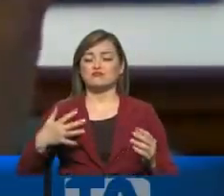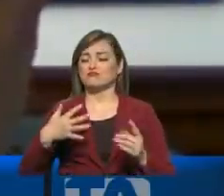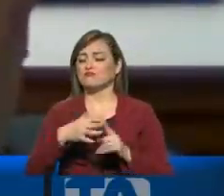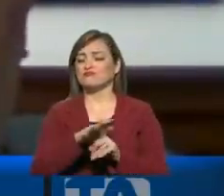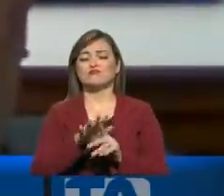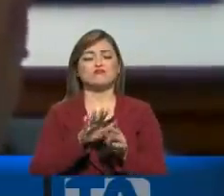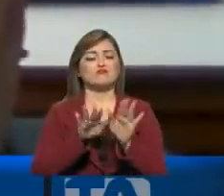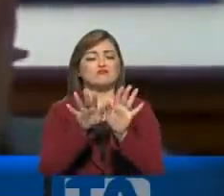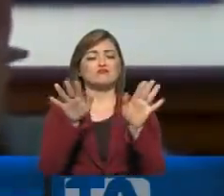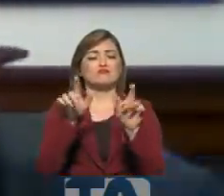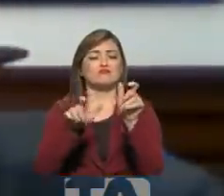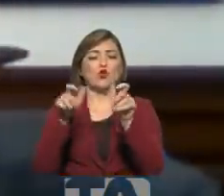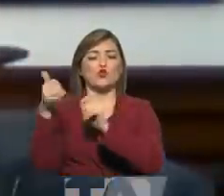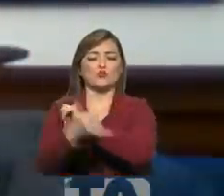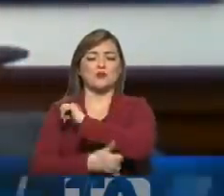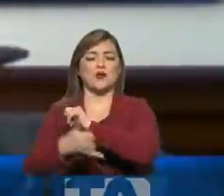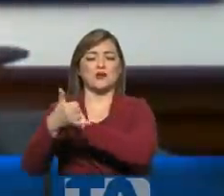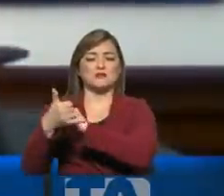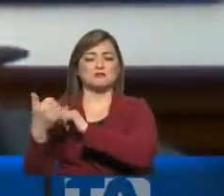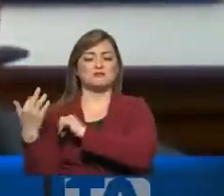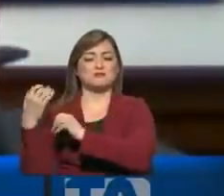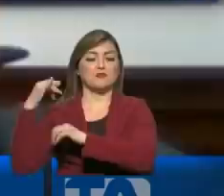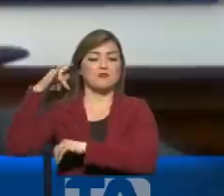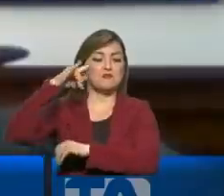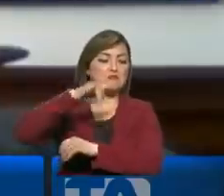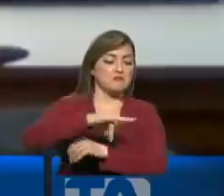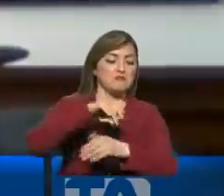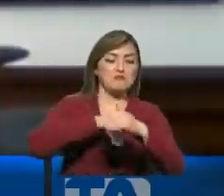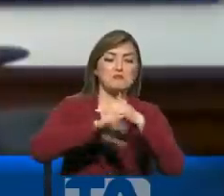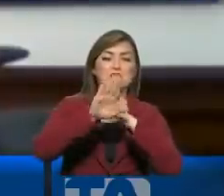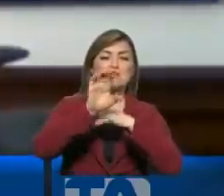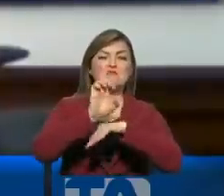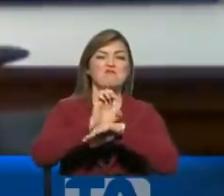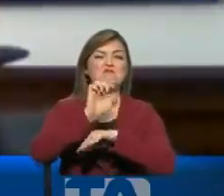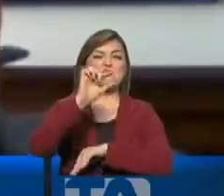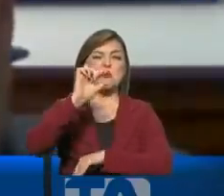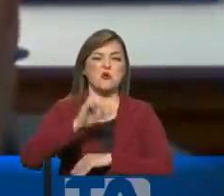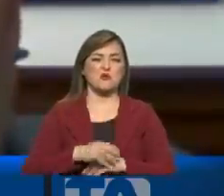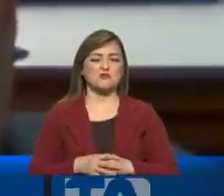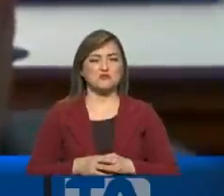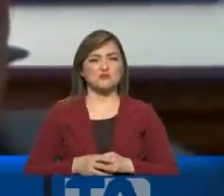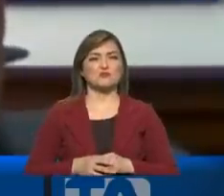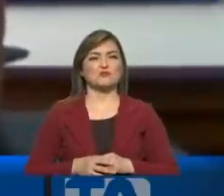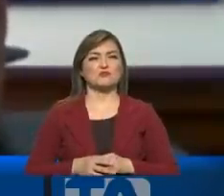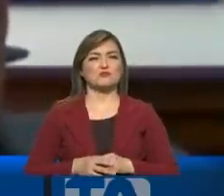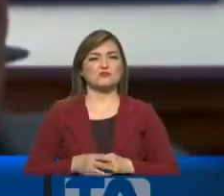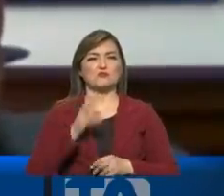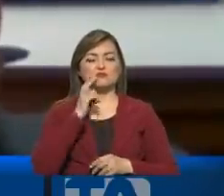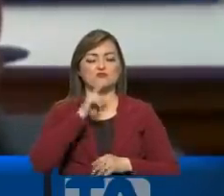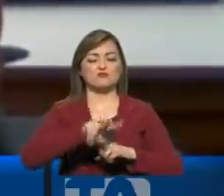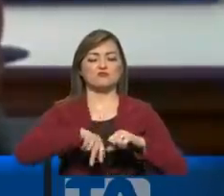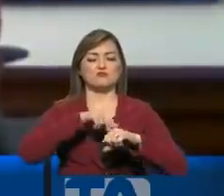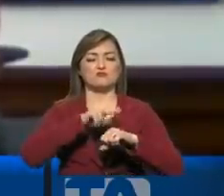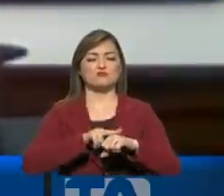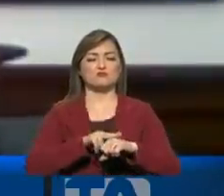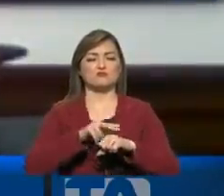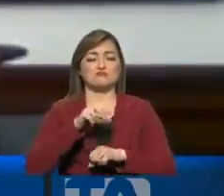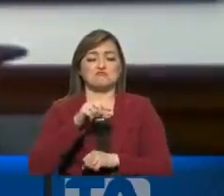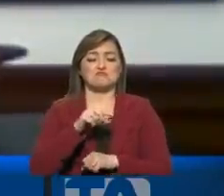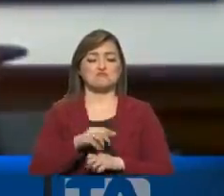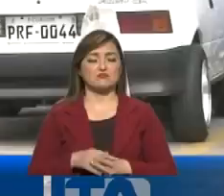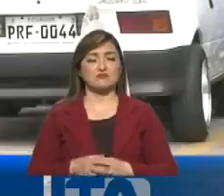país, visitantes del exterior muy poco vienen y el movimiento de turismo nacional es también